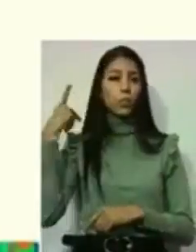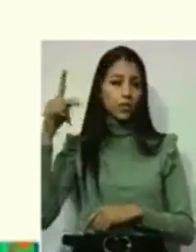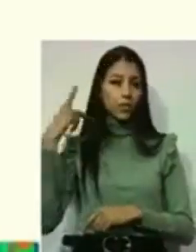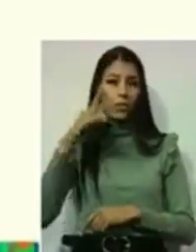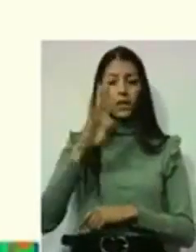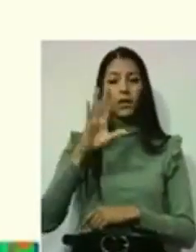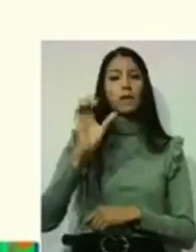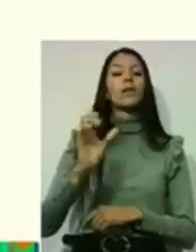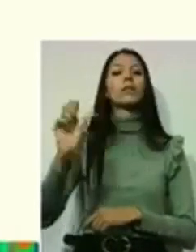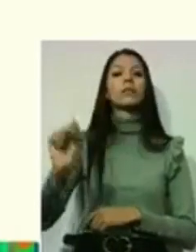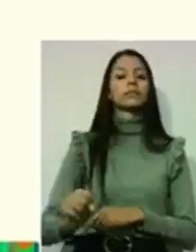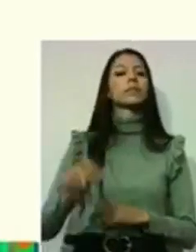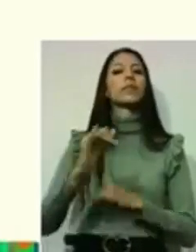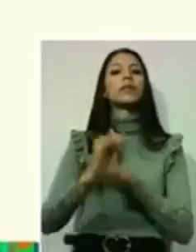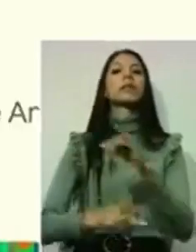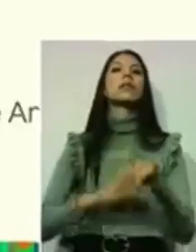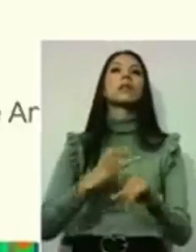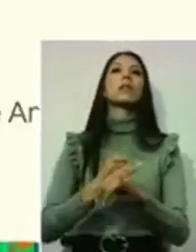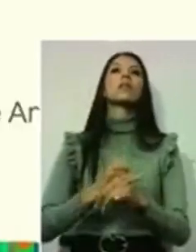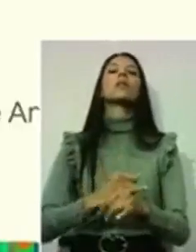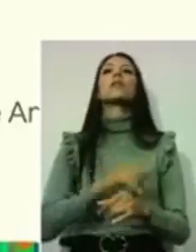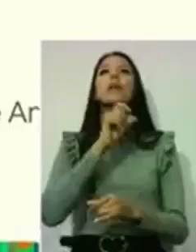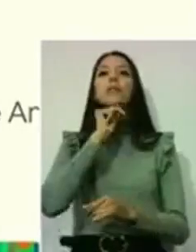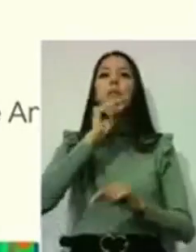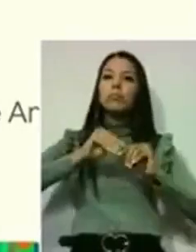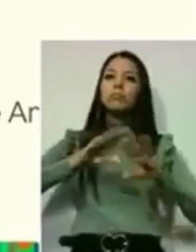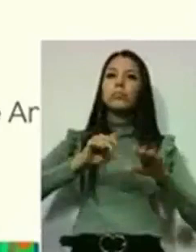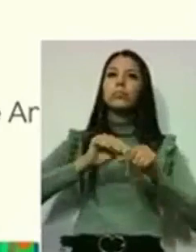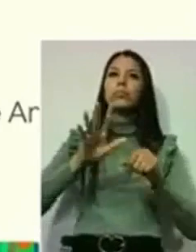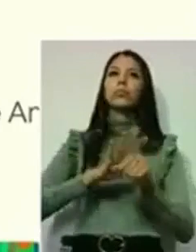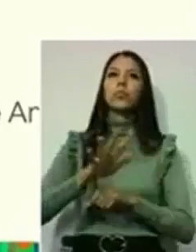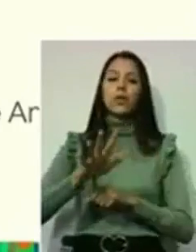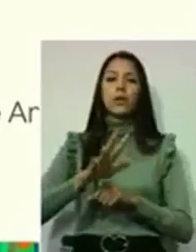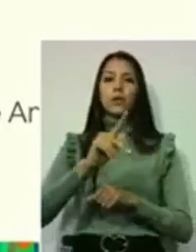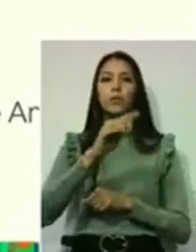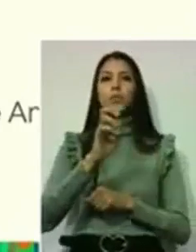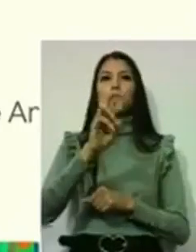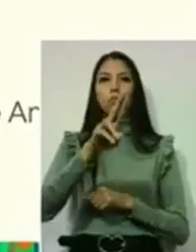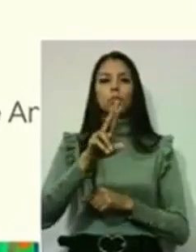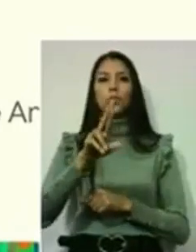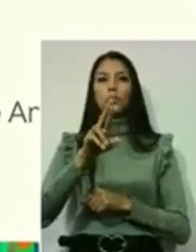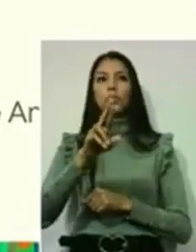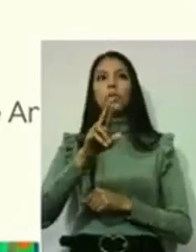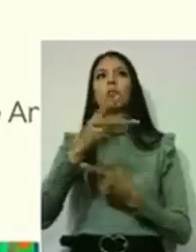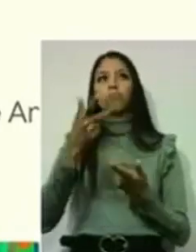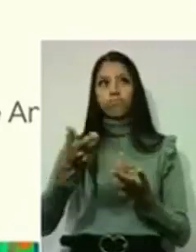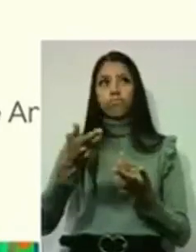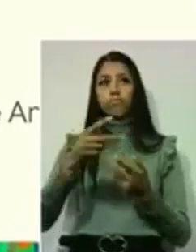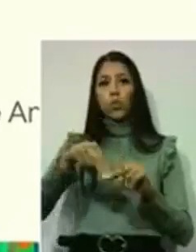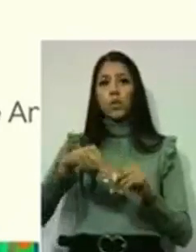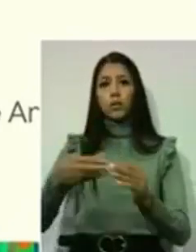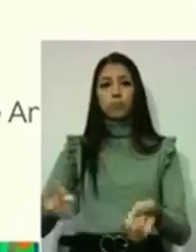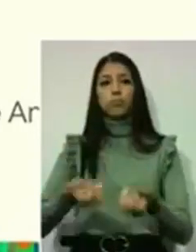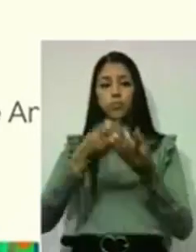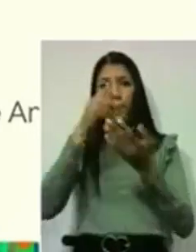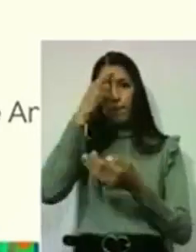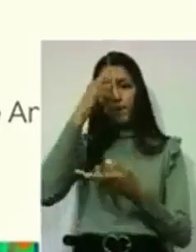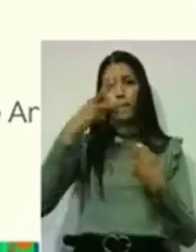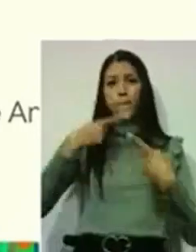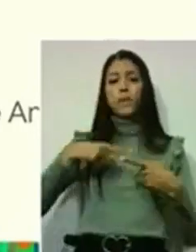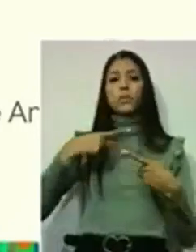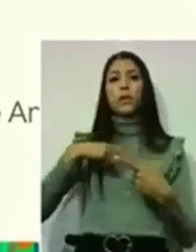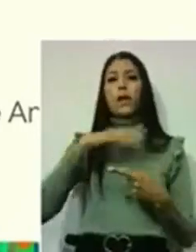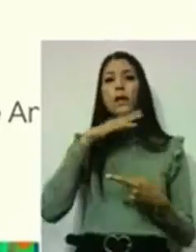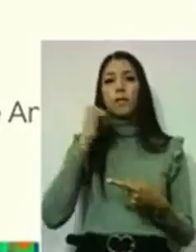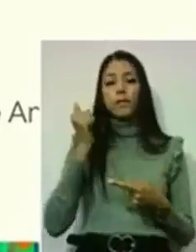Querétaro, Aguascalientes, Guerrero, Puebla, Nuevo León, Nayarit y Baja California Sur, así como extranjeros de países